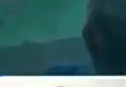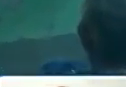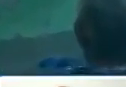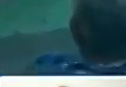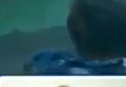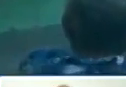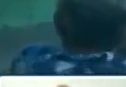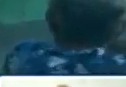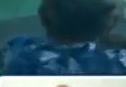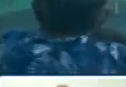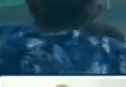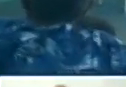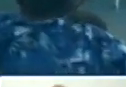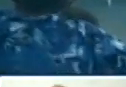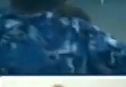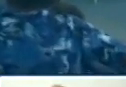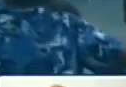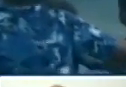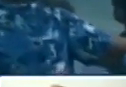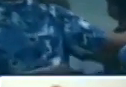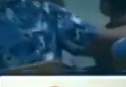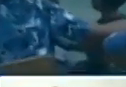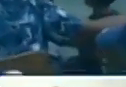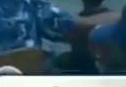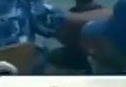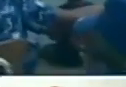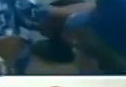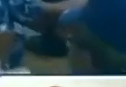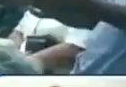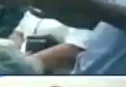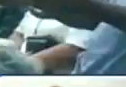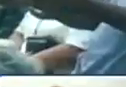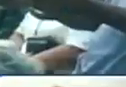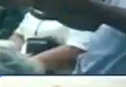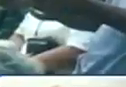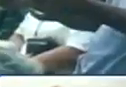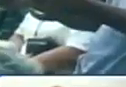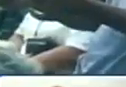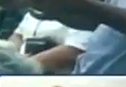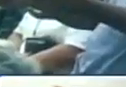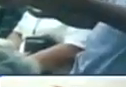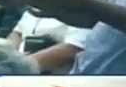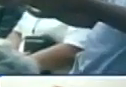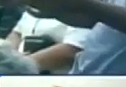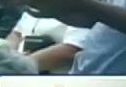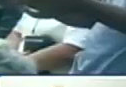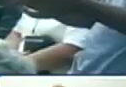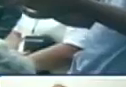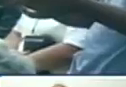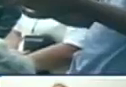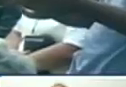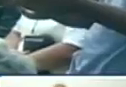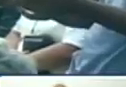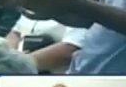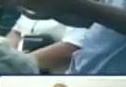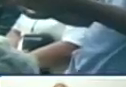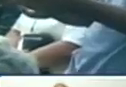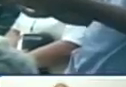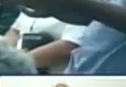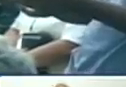también la juventud hizo su postulaciones democráticas directas participativas también